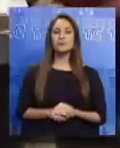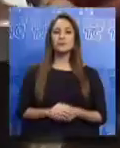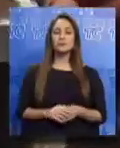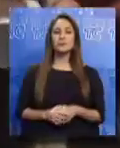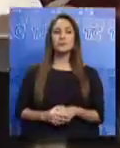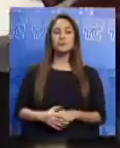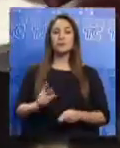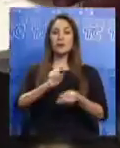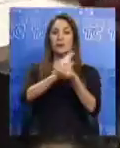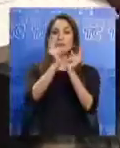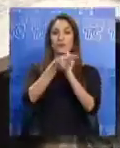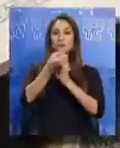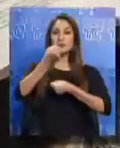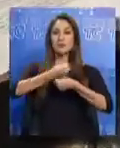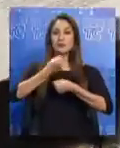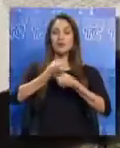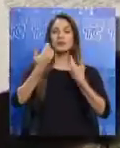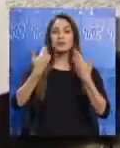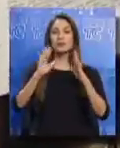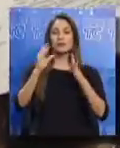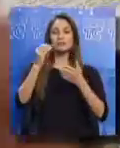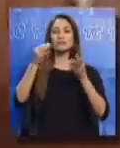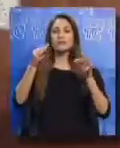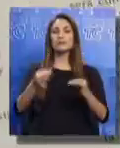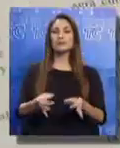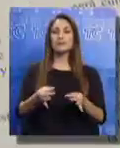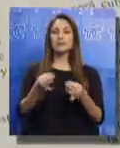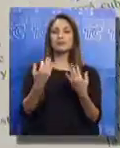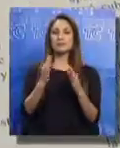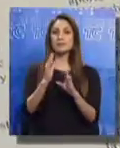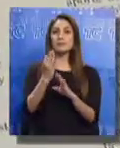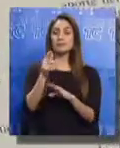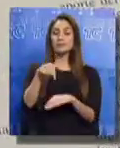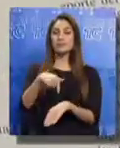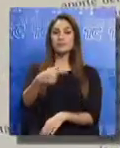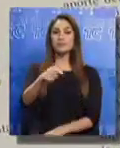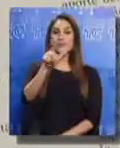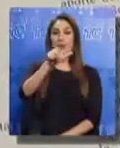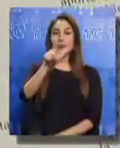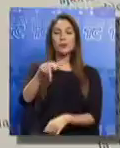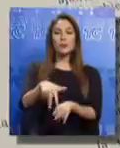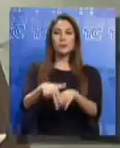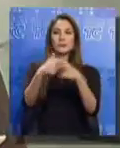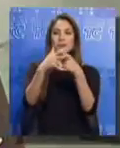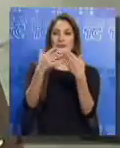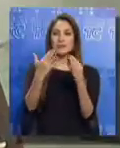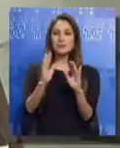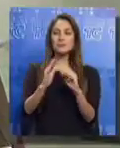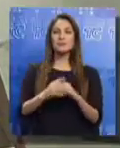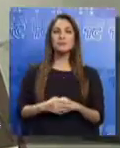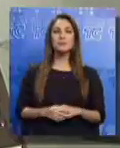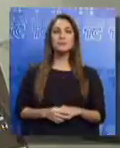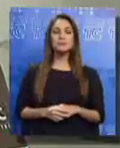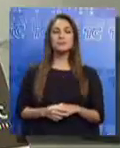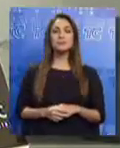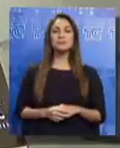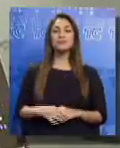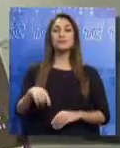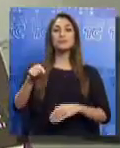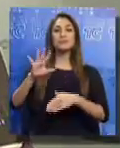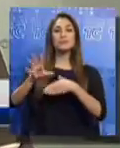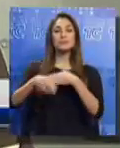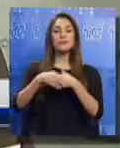Las reformas laborales fueron publicadas en el registro oficial y desde este lunes están en vigencia. Es un suplemento que lo